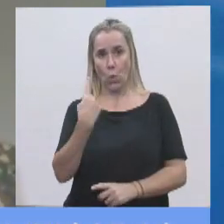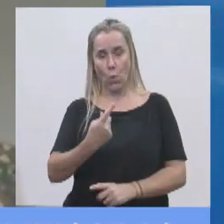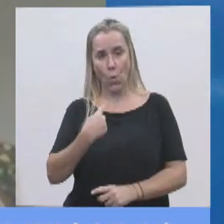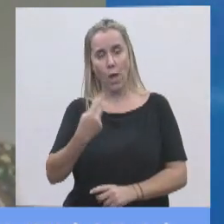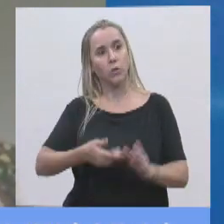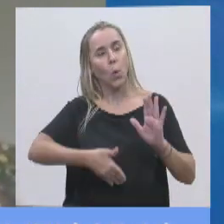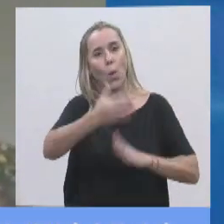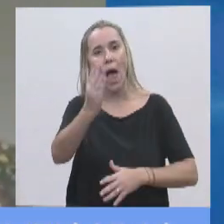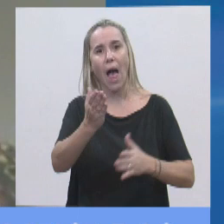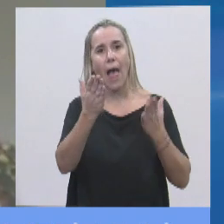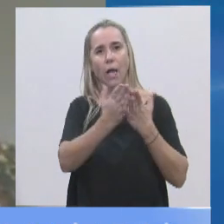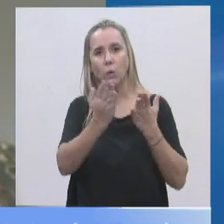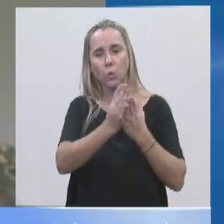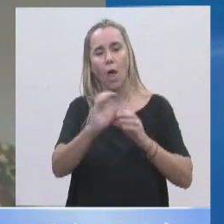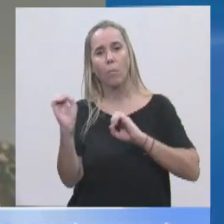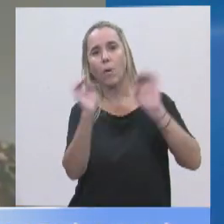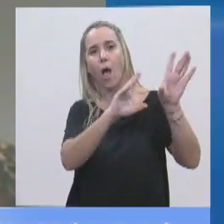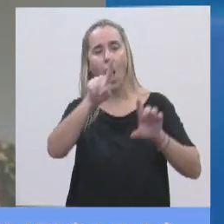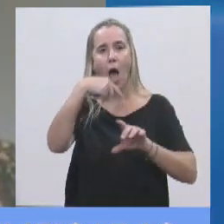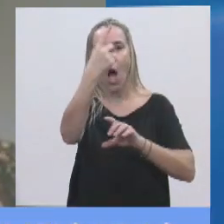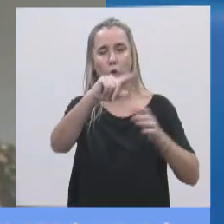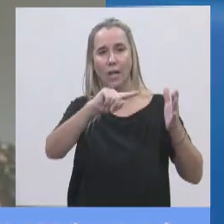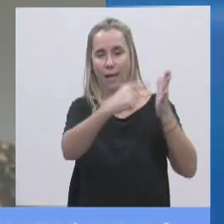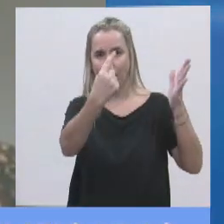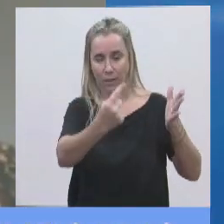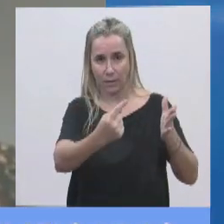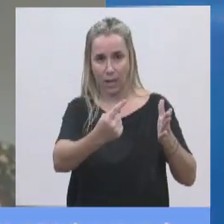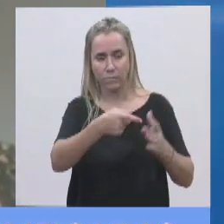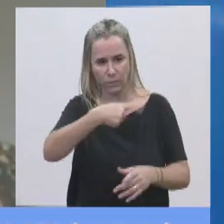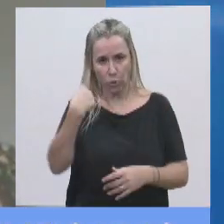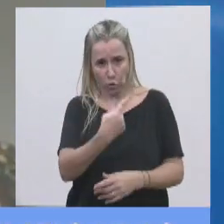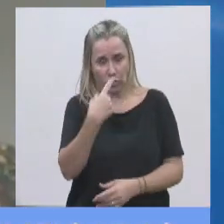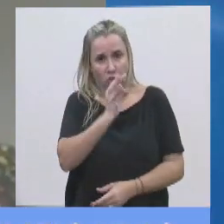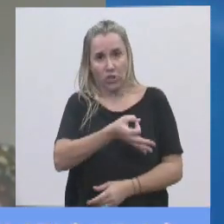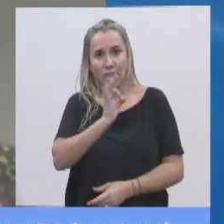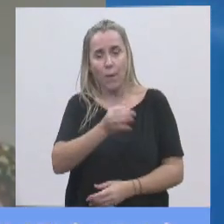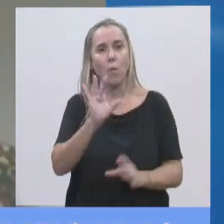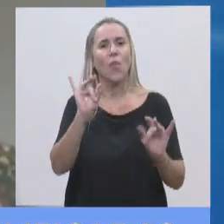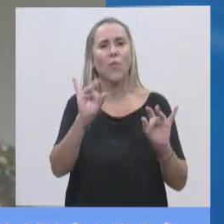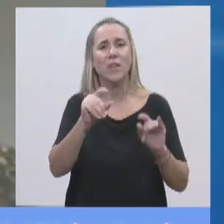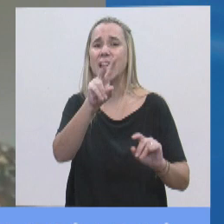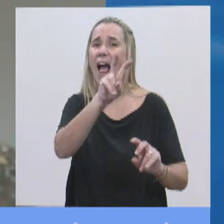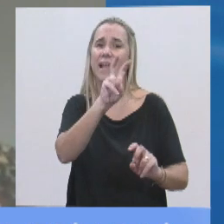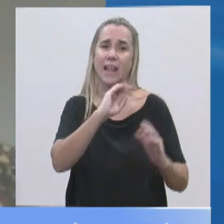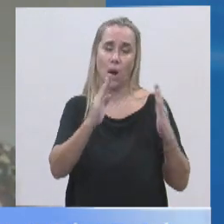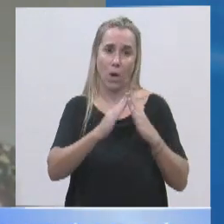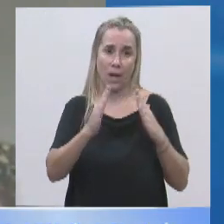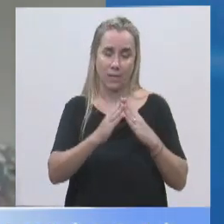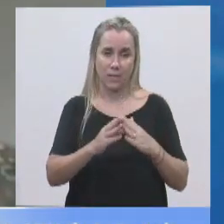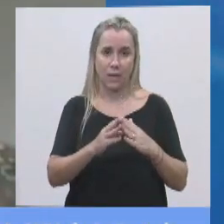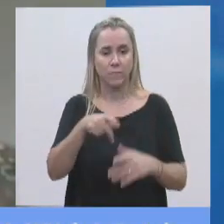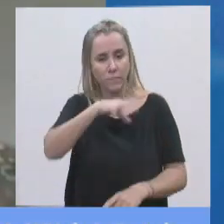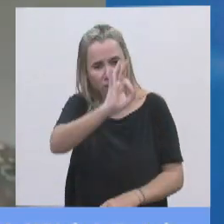ir a estudiar a las grandes urbes, saben lo difícil que es alquilar una vivienda,